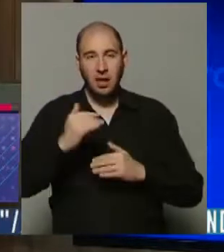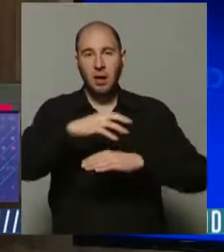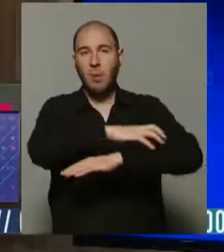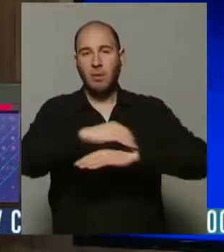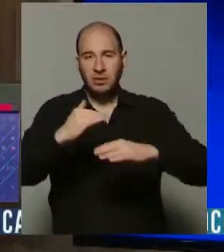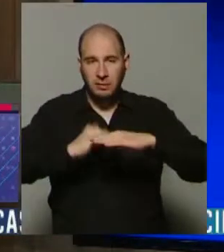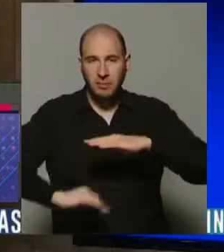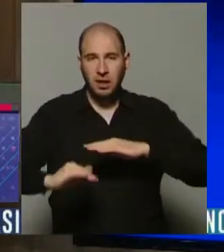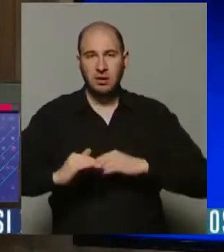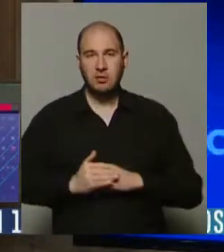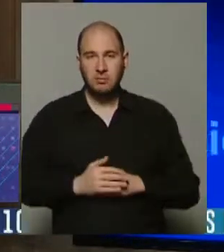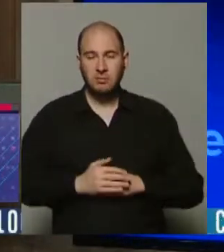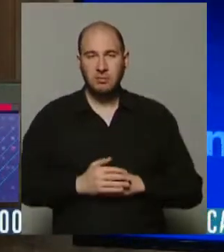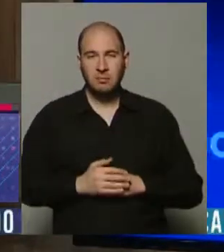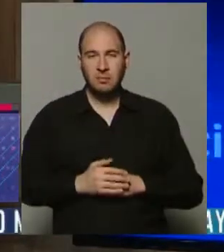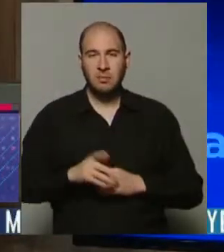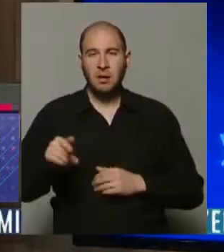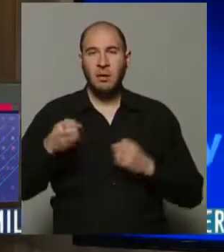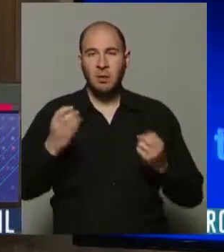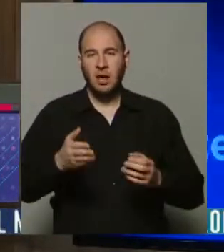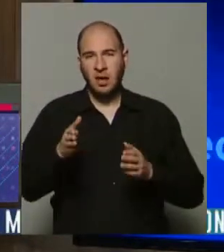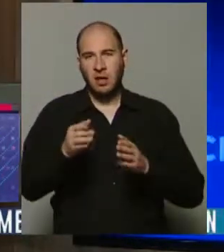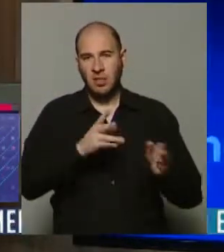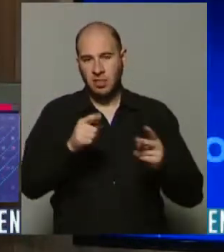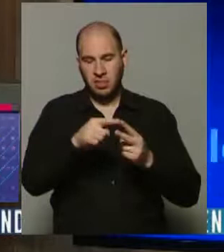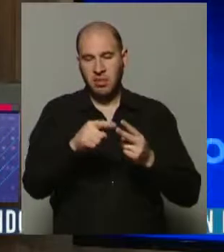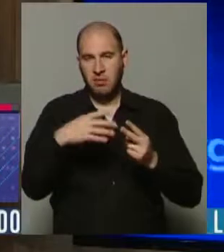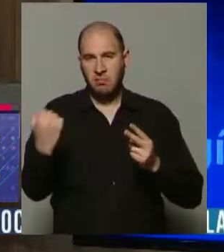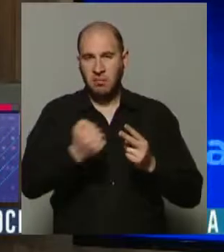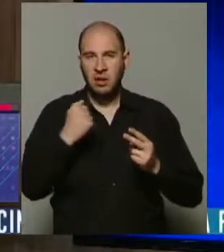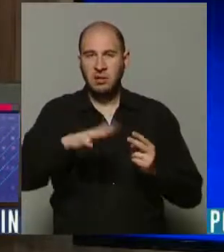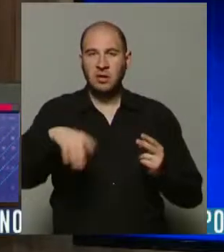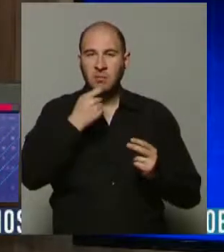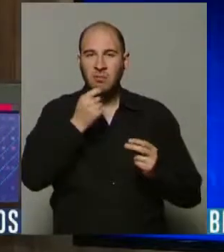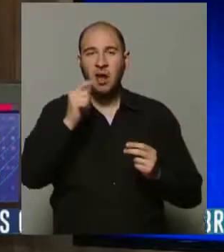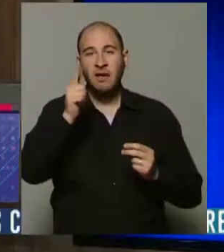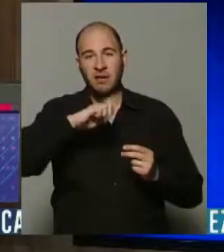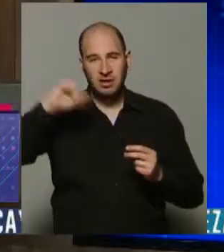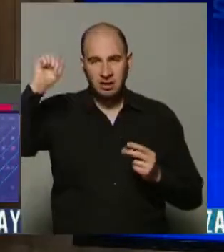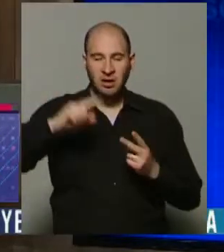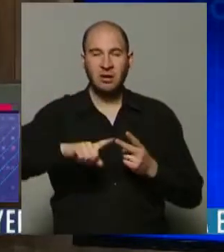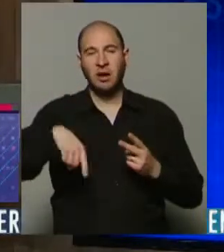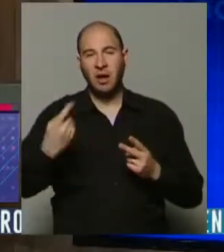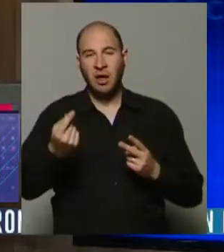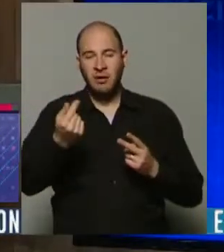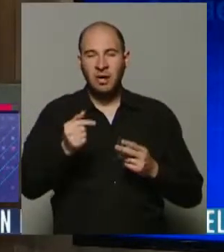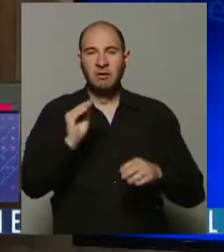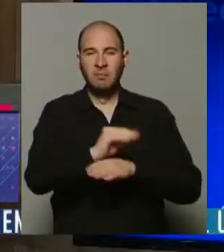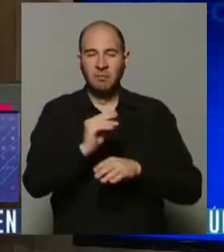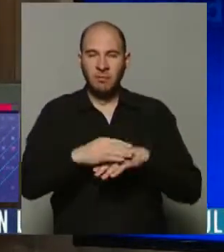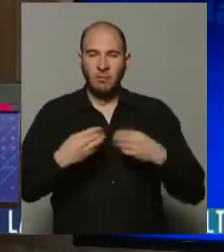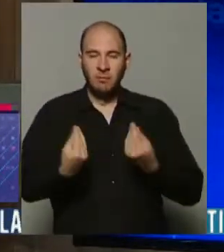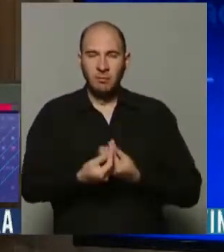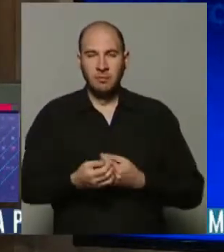línea de pobreza. Esto tiene que ver con dos variables fundamentales y muy sociales, como es la inflación por un lado y los valores de canasta